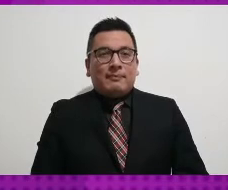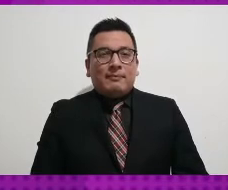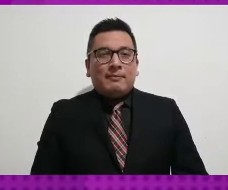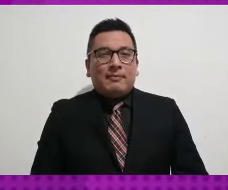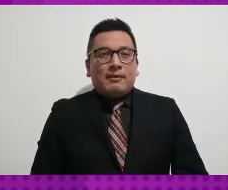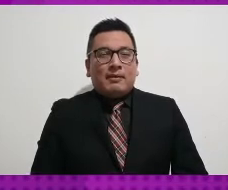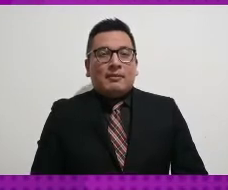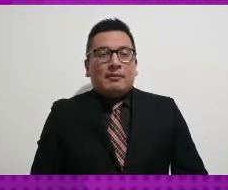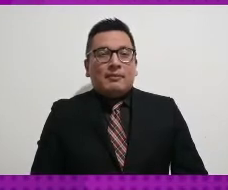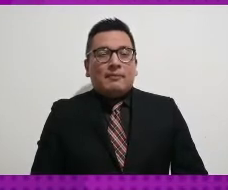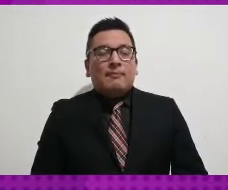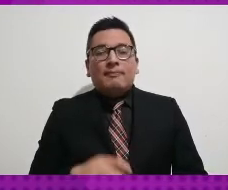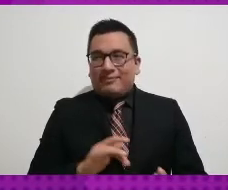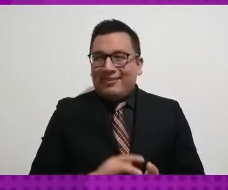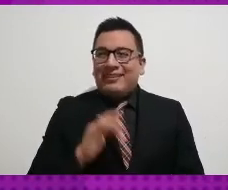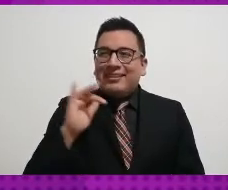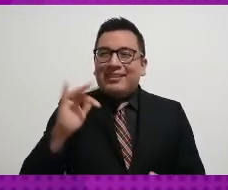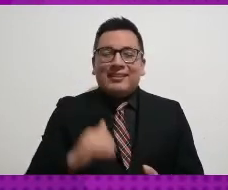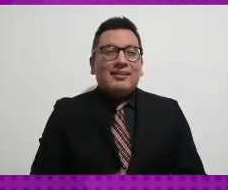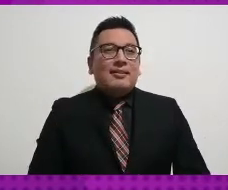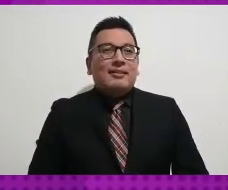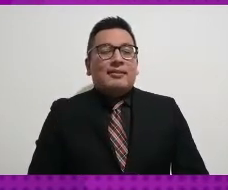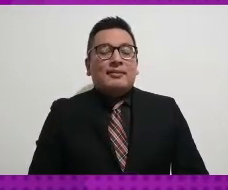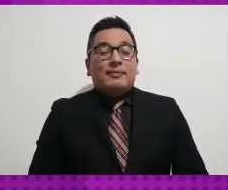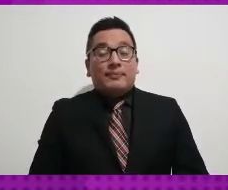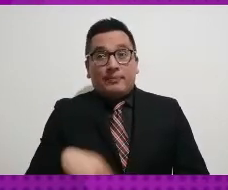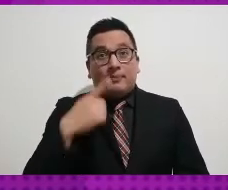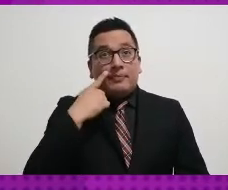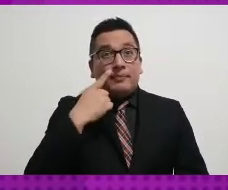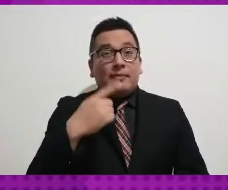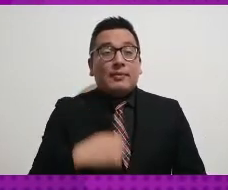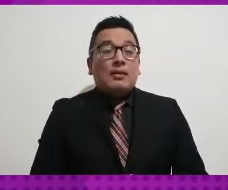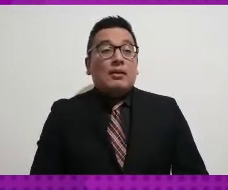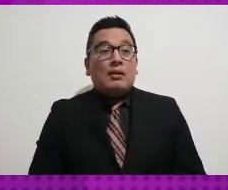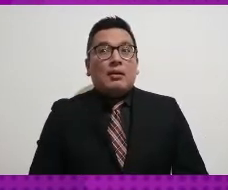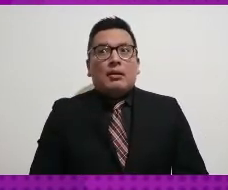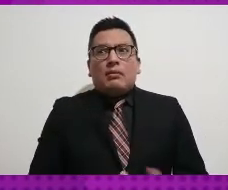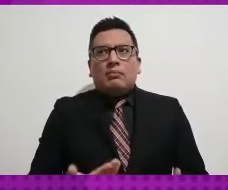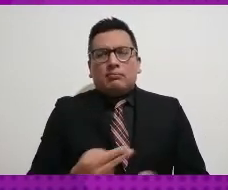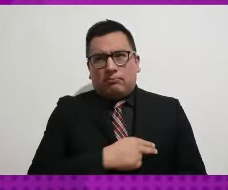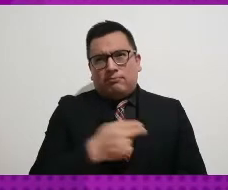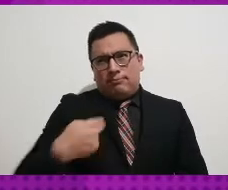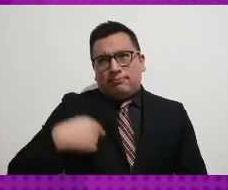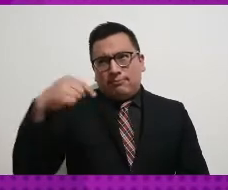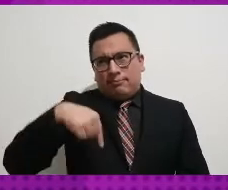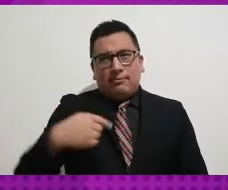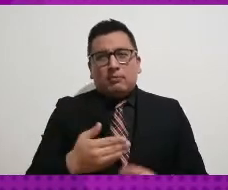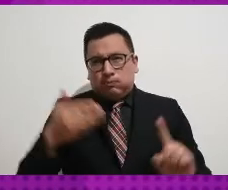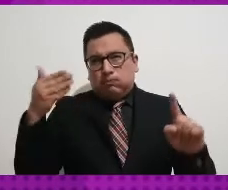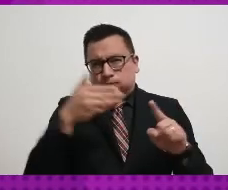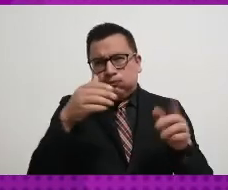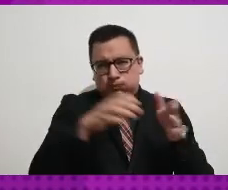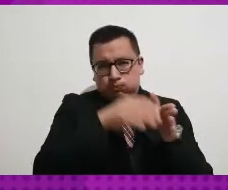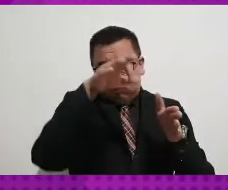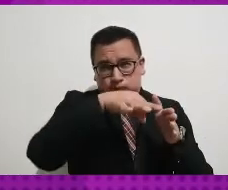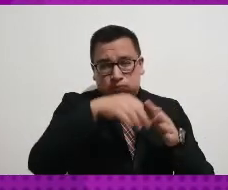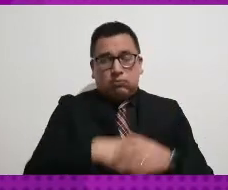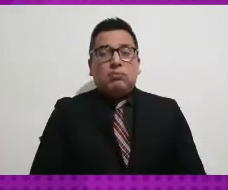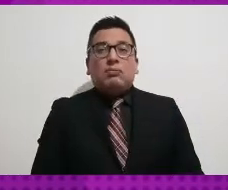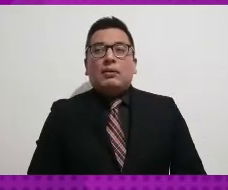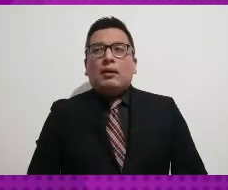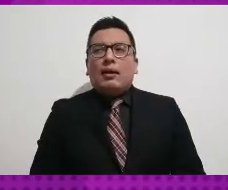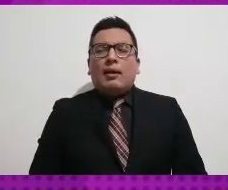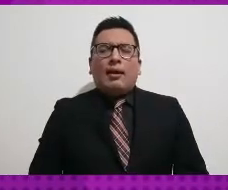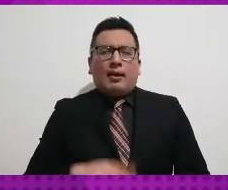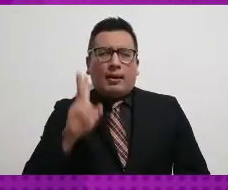Gracias, comisionado presidente. Bueno, nos encontramos en un espacio de naturaleza electoral. Tendríamos especial interés en vincular